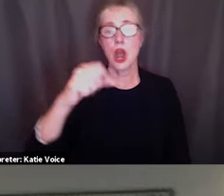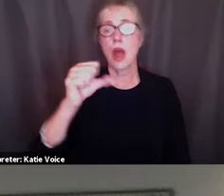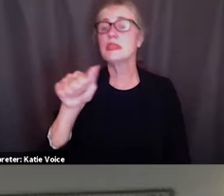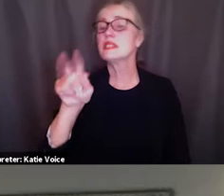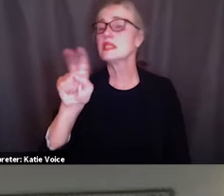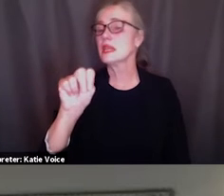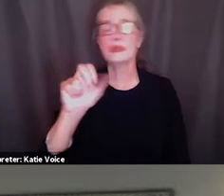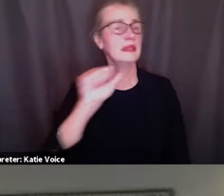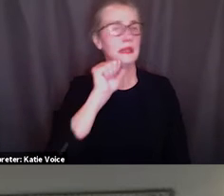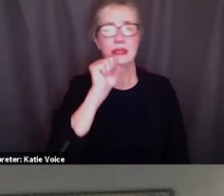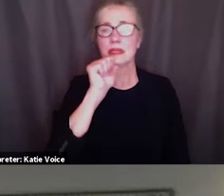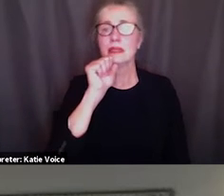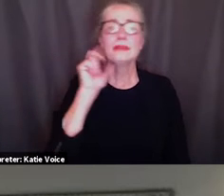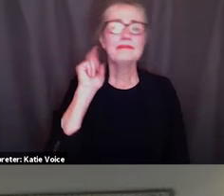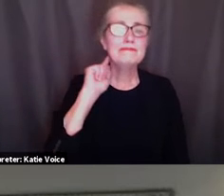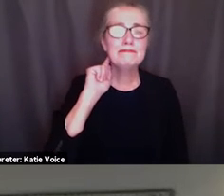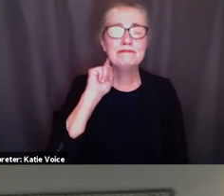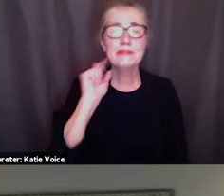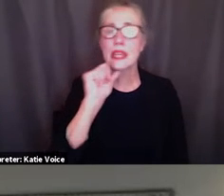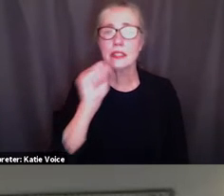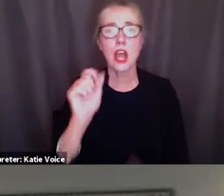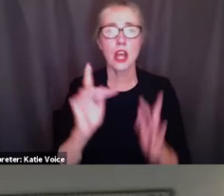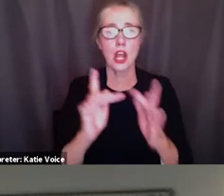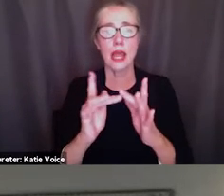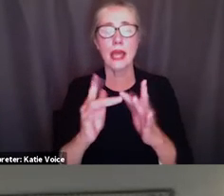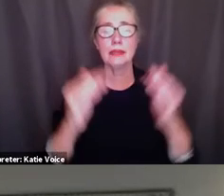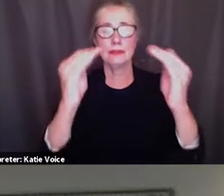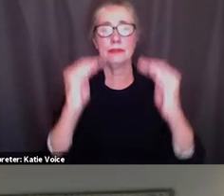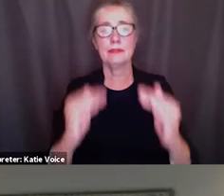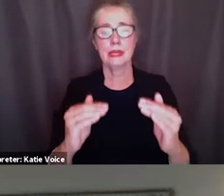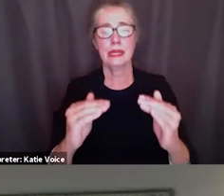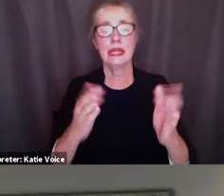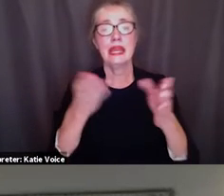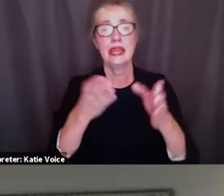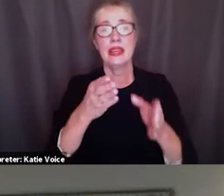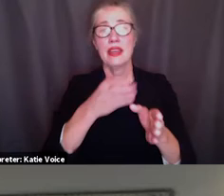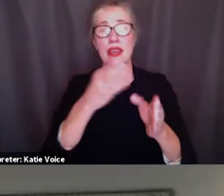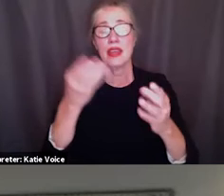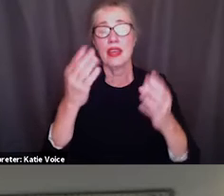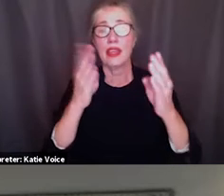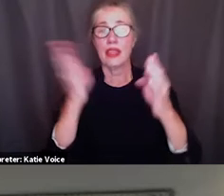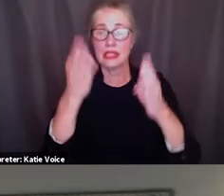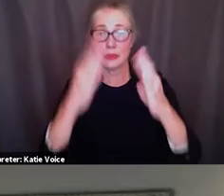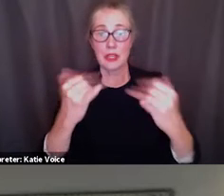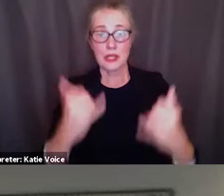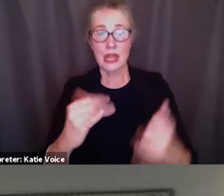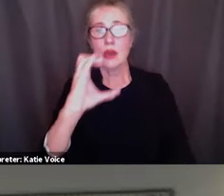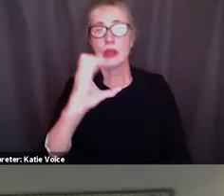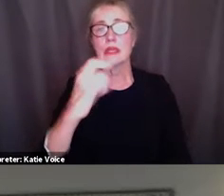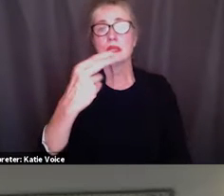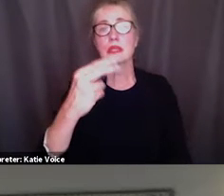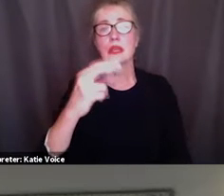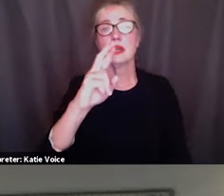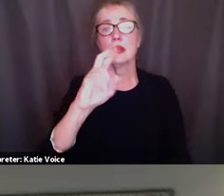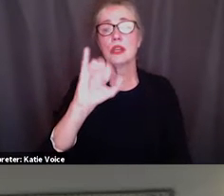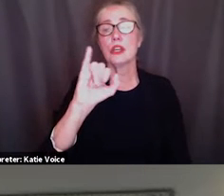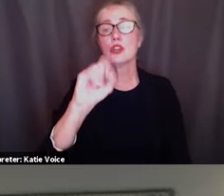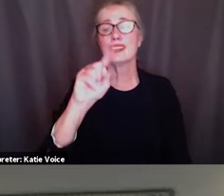Caitlin Thompson no se encuentra en línea. La siguiente persona es Christy Lozano.